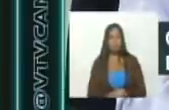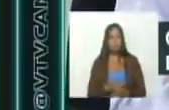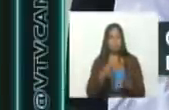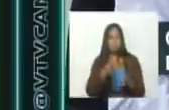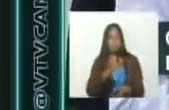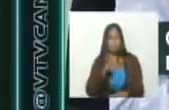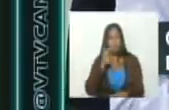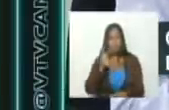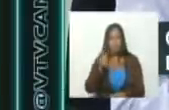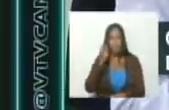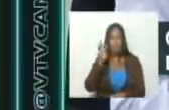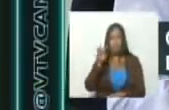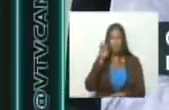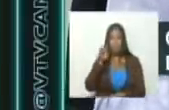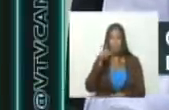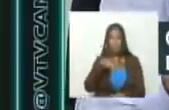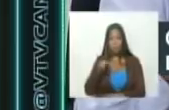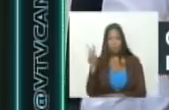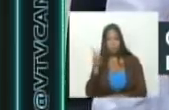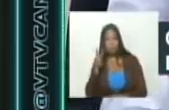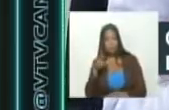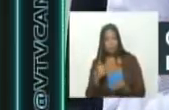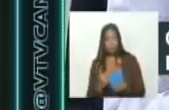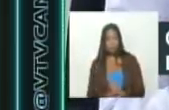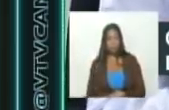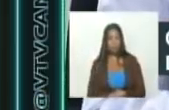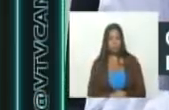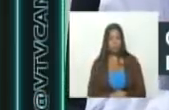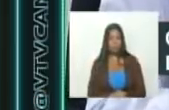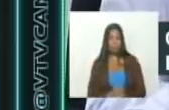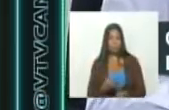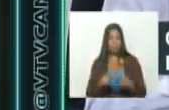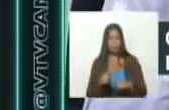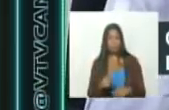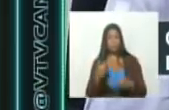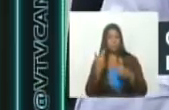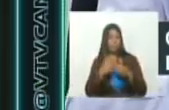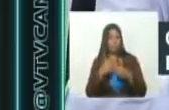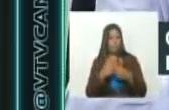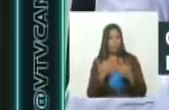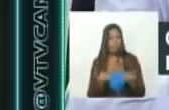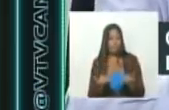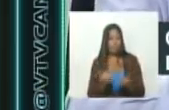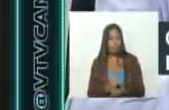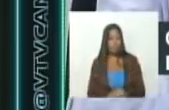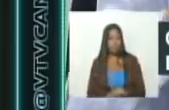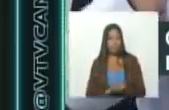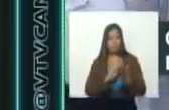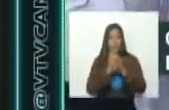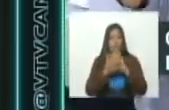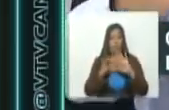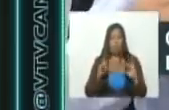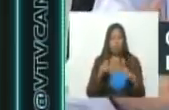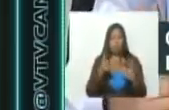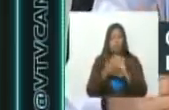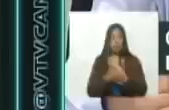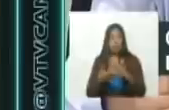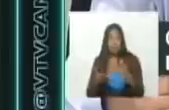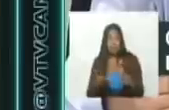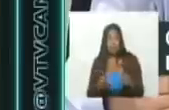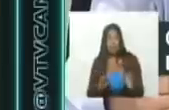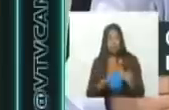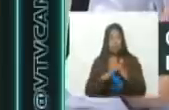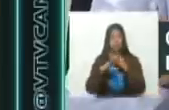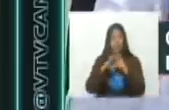que succionaba al Estado venezolano y que provenían del petróleo. La renta petrolera se agotó, producto